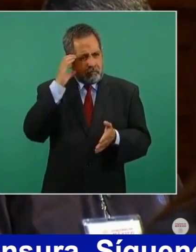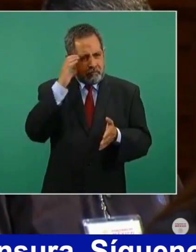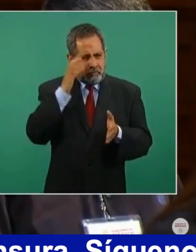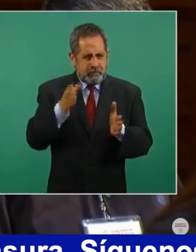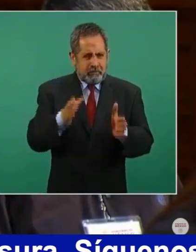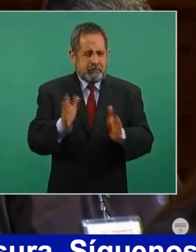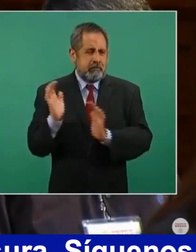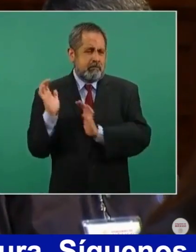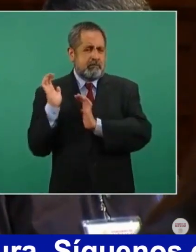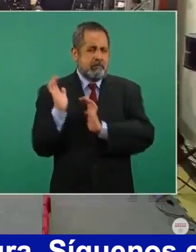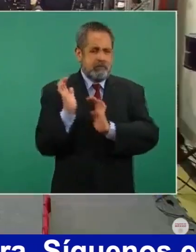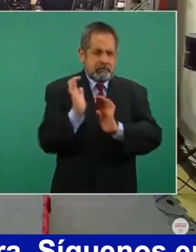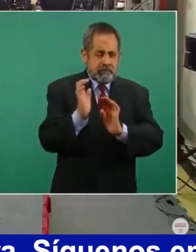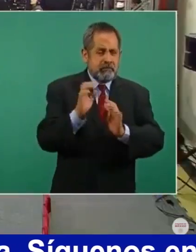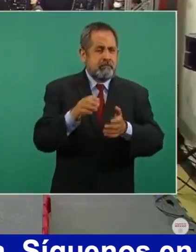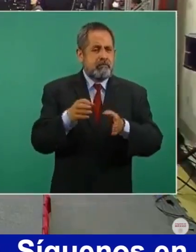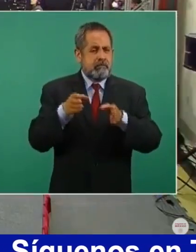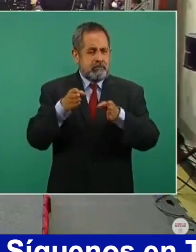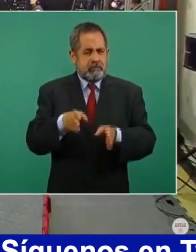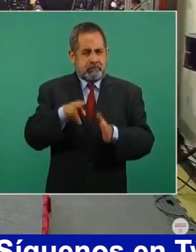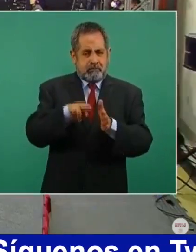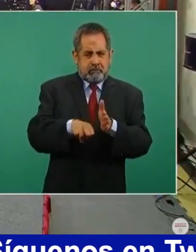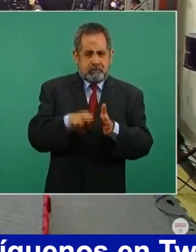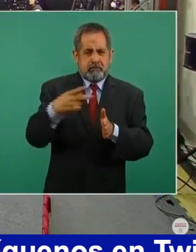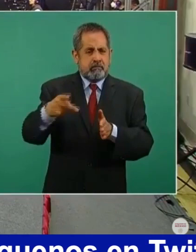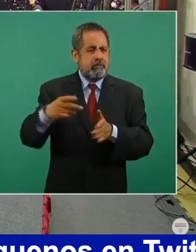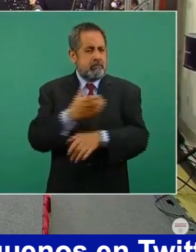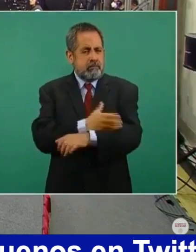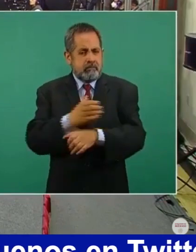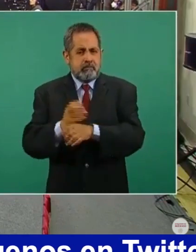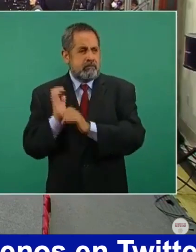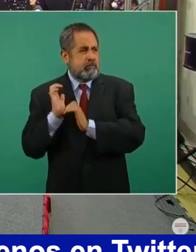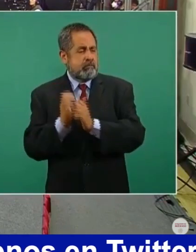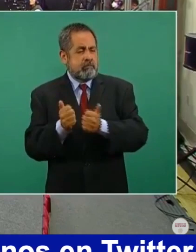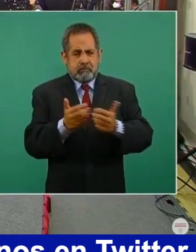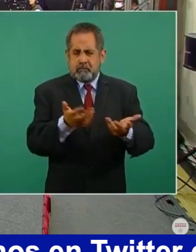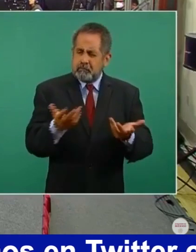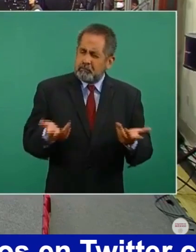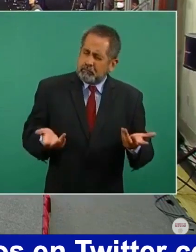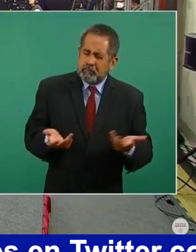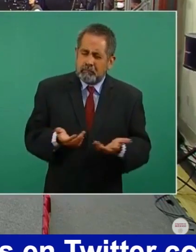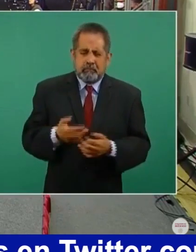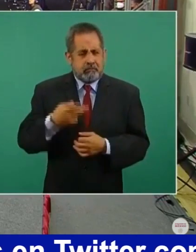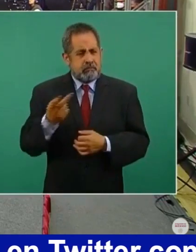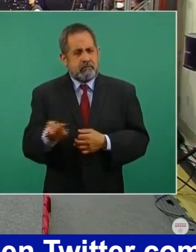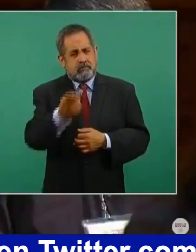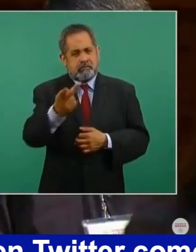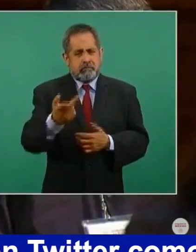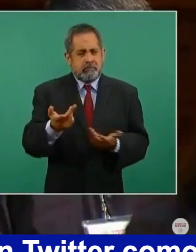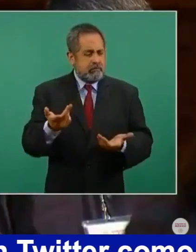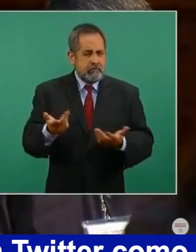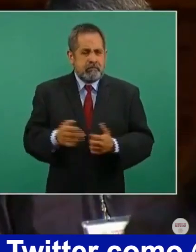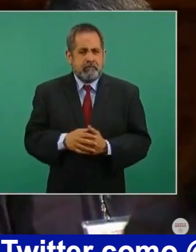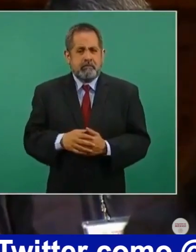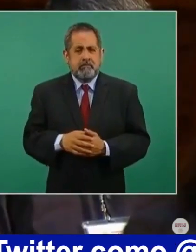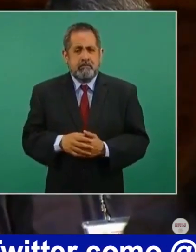cargado por sus propias compañeras. Y bueno, preguntarles si en este sentido